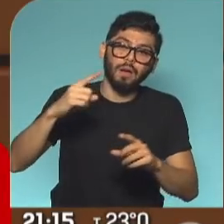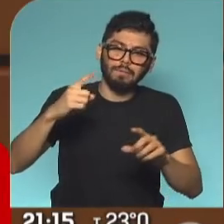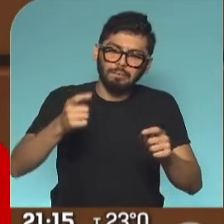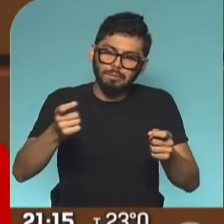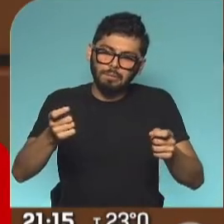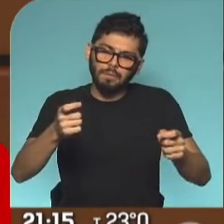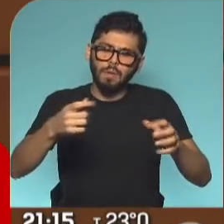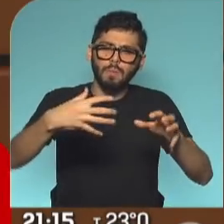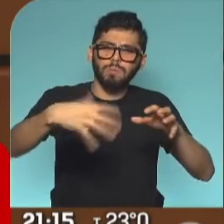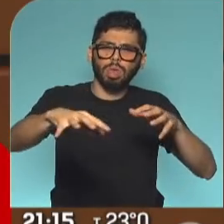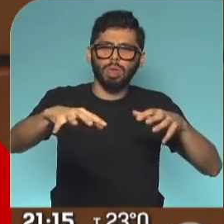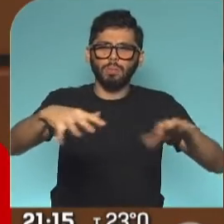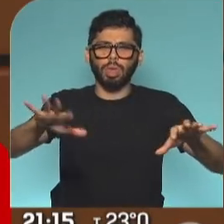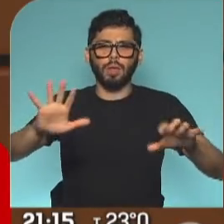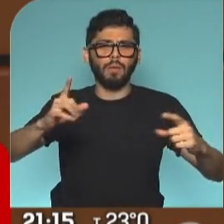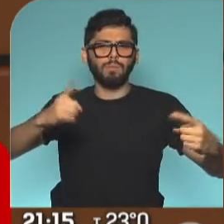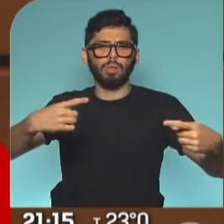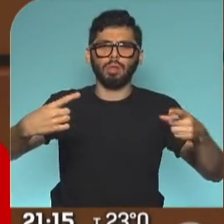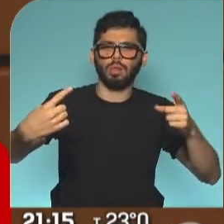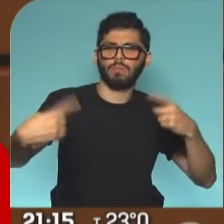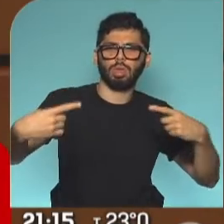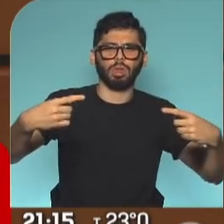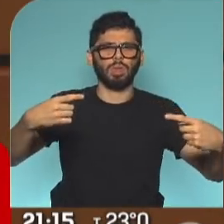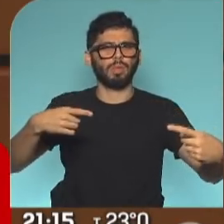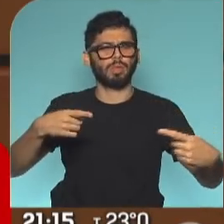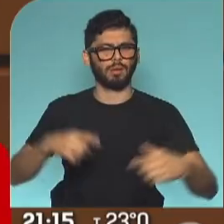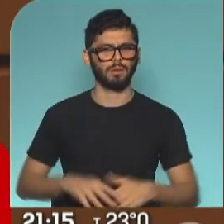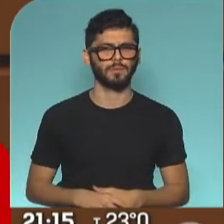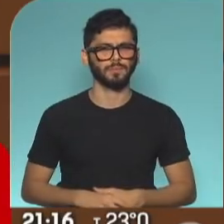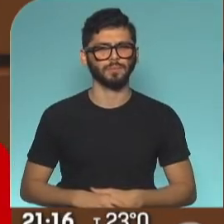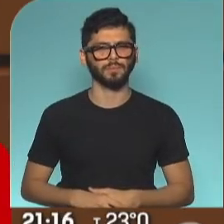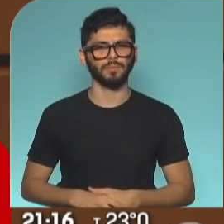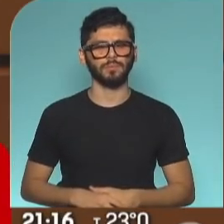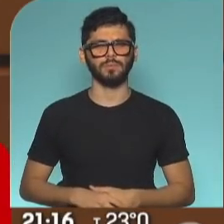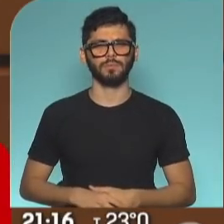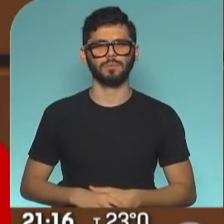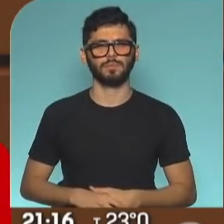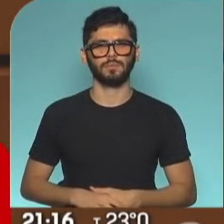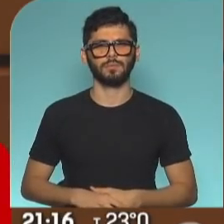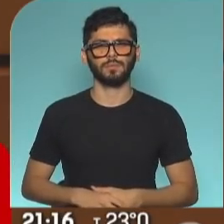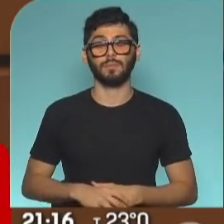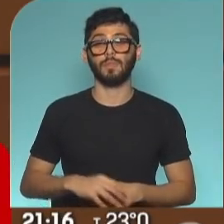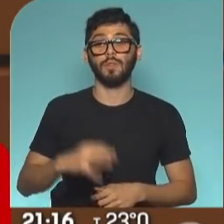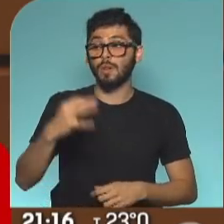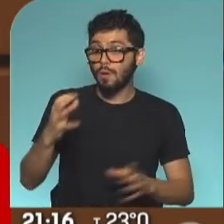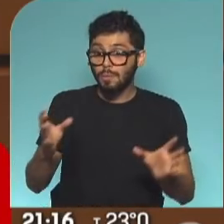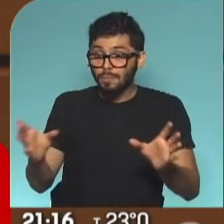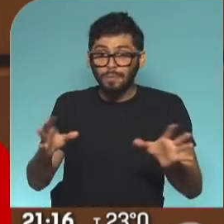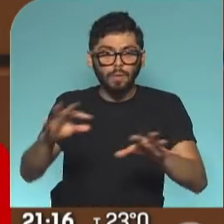diferentes, en veredas enfrentadas. Y ni siquiera frente a la